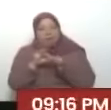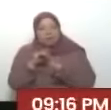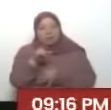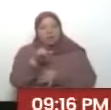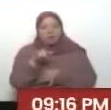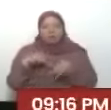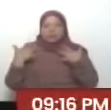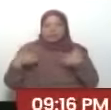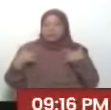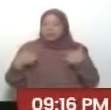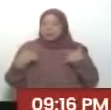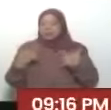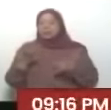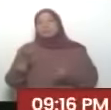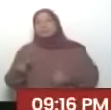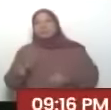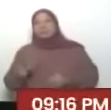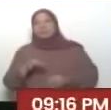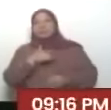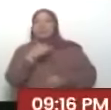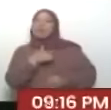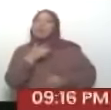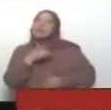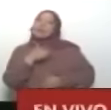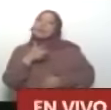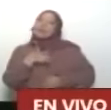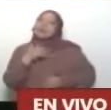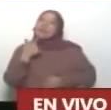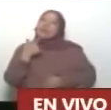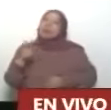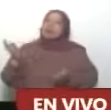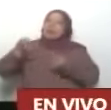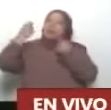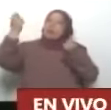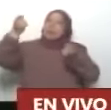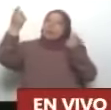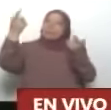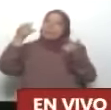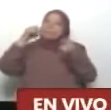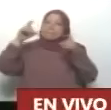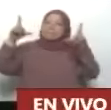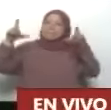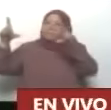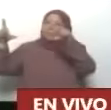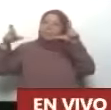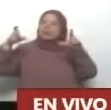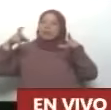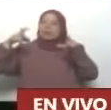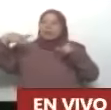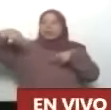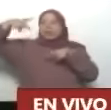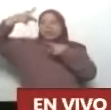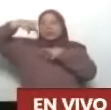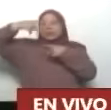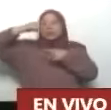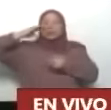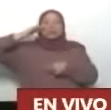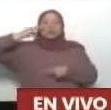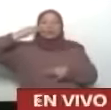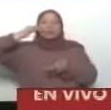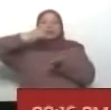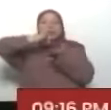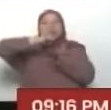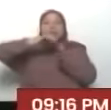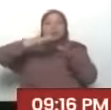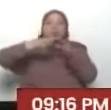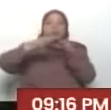mucha emoción, presidente, porque como decía el eslogan, que hubo mucha imagen en la red social de WhatsApp, todo